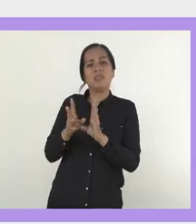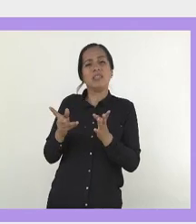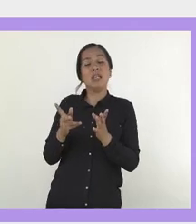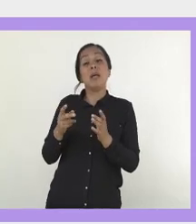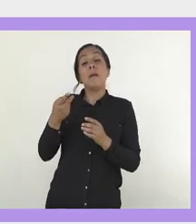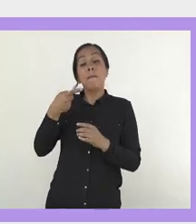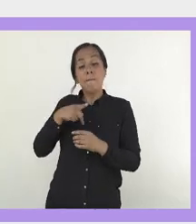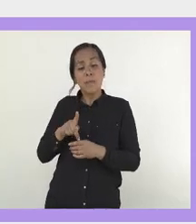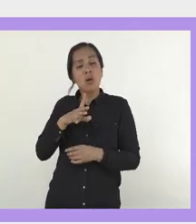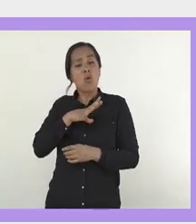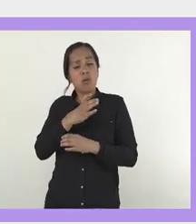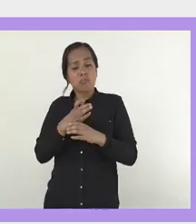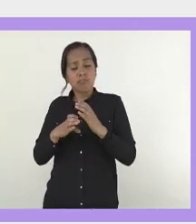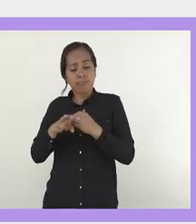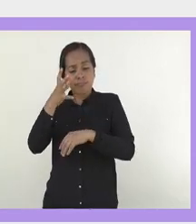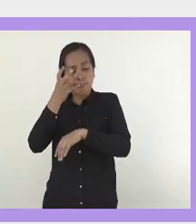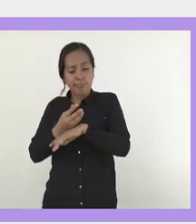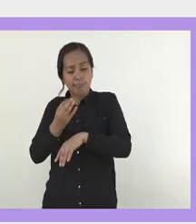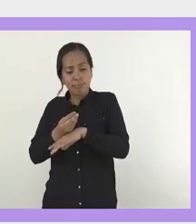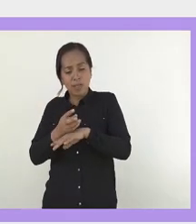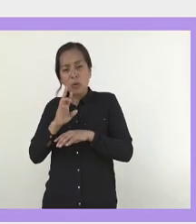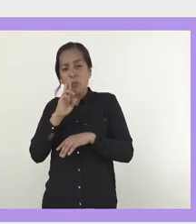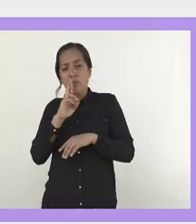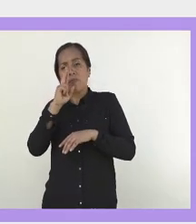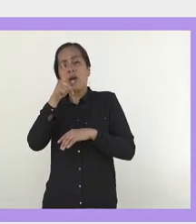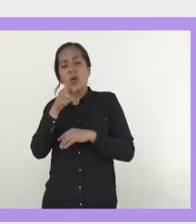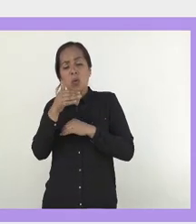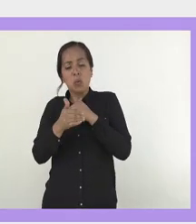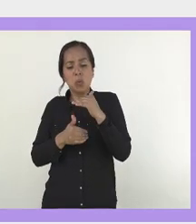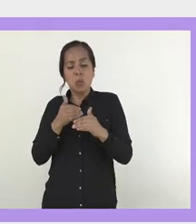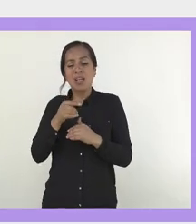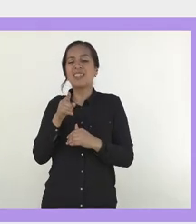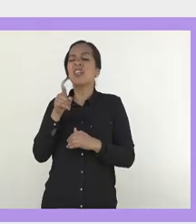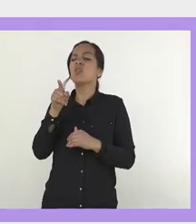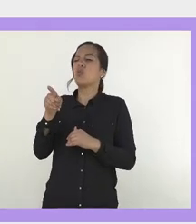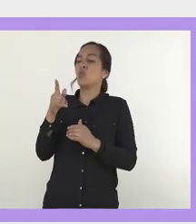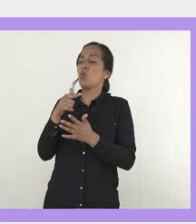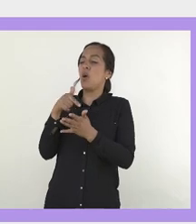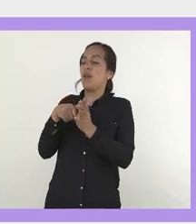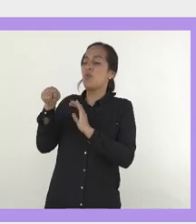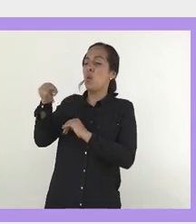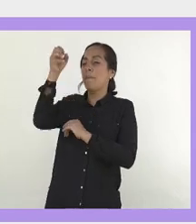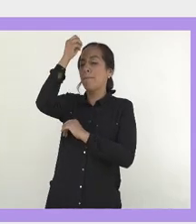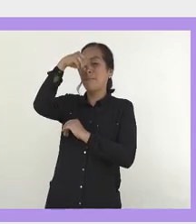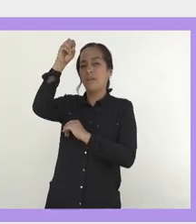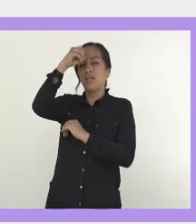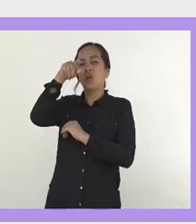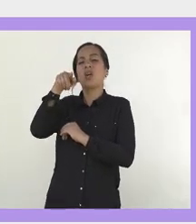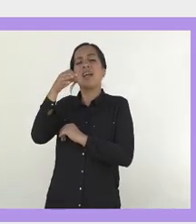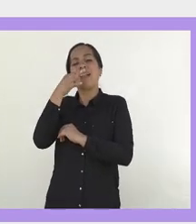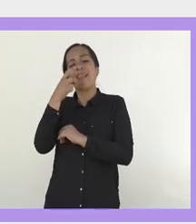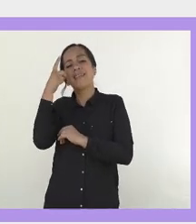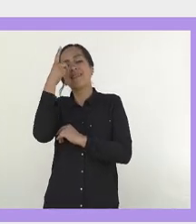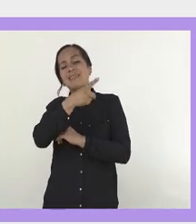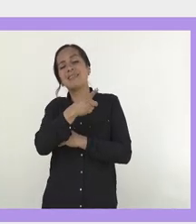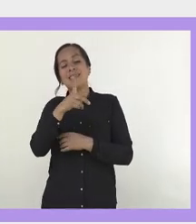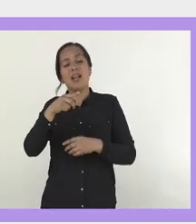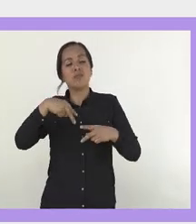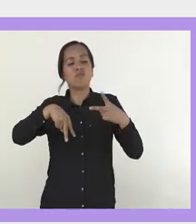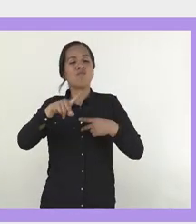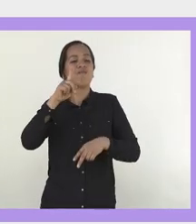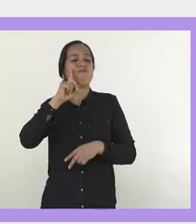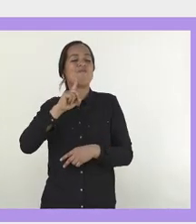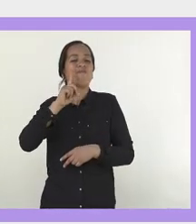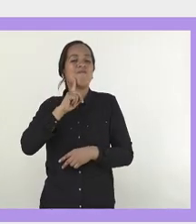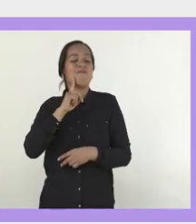mejorando Lucía desde tu trinchera qué le dices a la jugadora mexicana